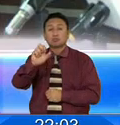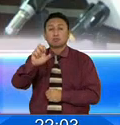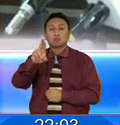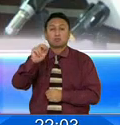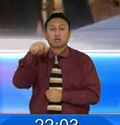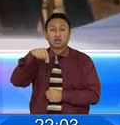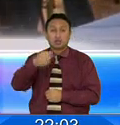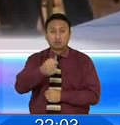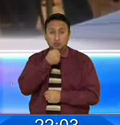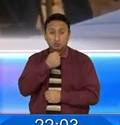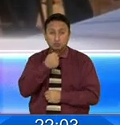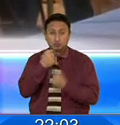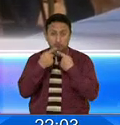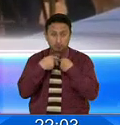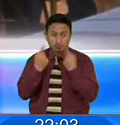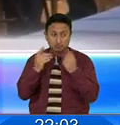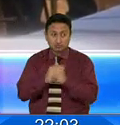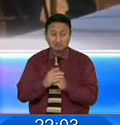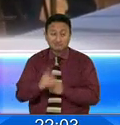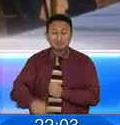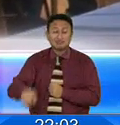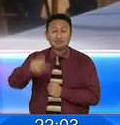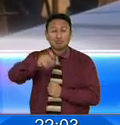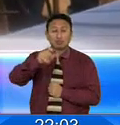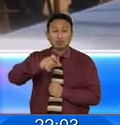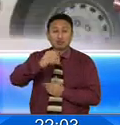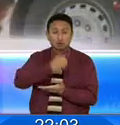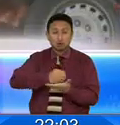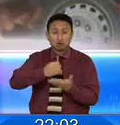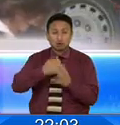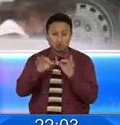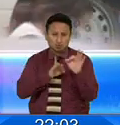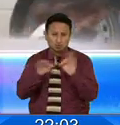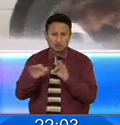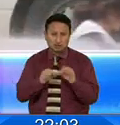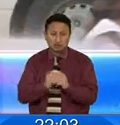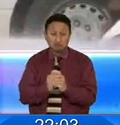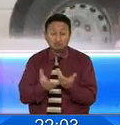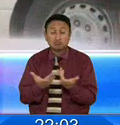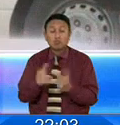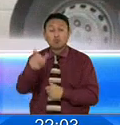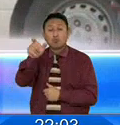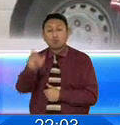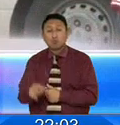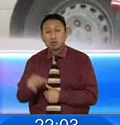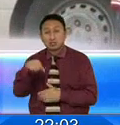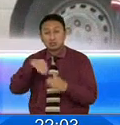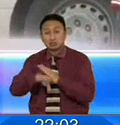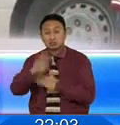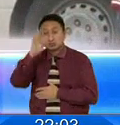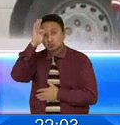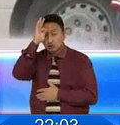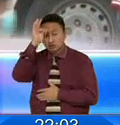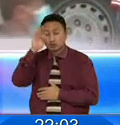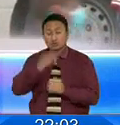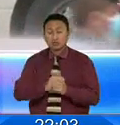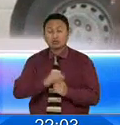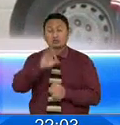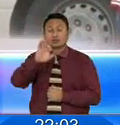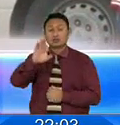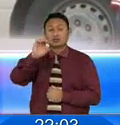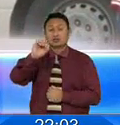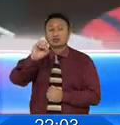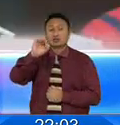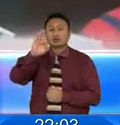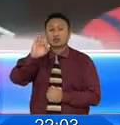de prensa, se dirigió a la población orense para mencionar que los pacientes se encuentran asilados en el hospital Teófilo Dávila.